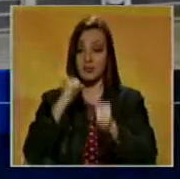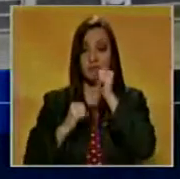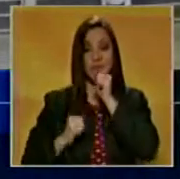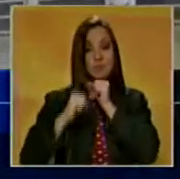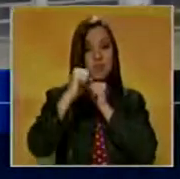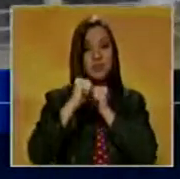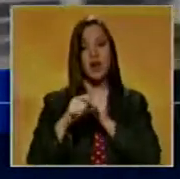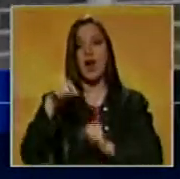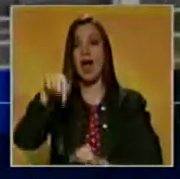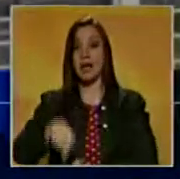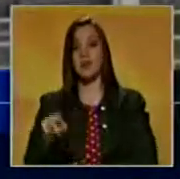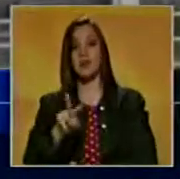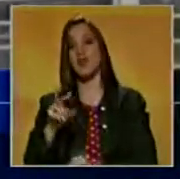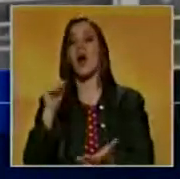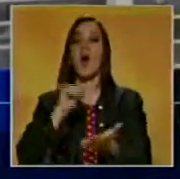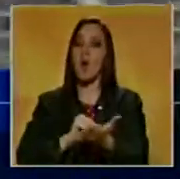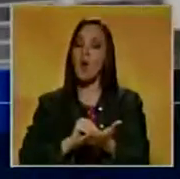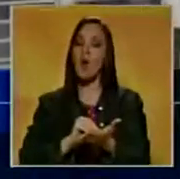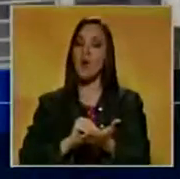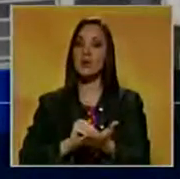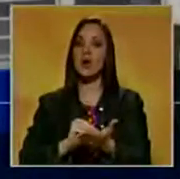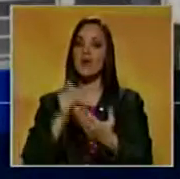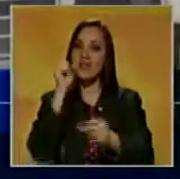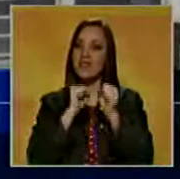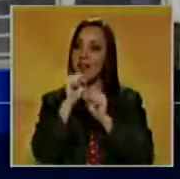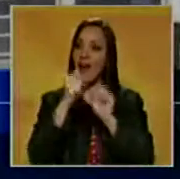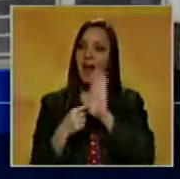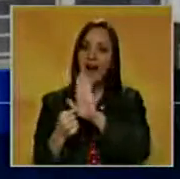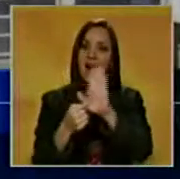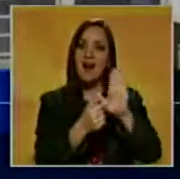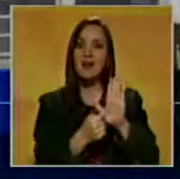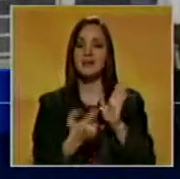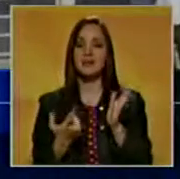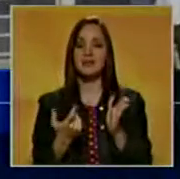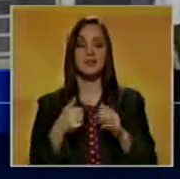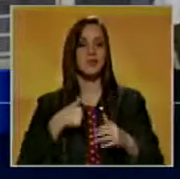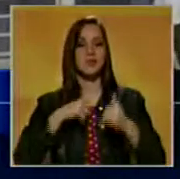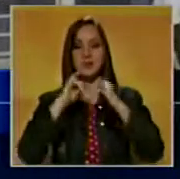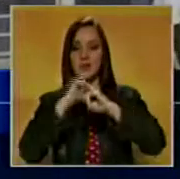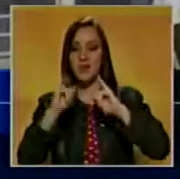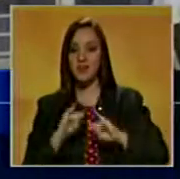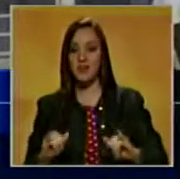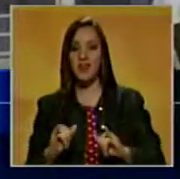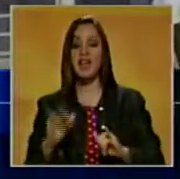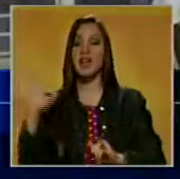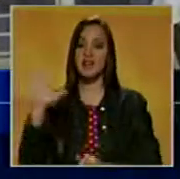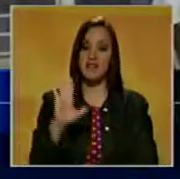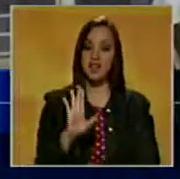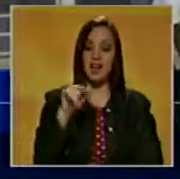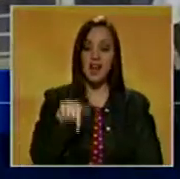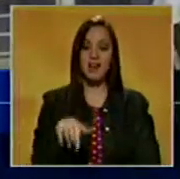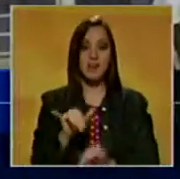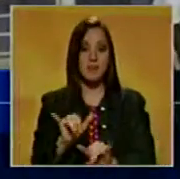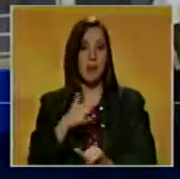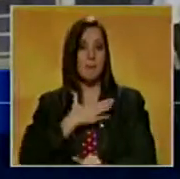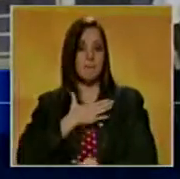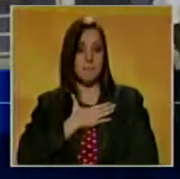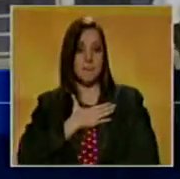nuevamente levantando acá en Venezuela. Así que feliz de no solamente venir acá y pelear en mi país, sino